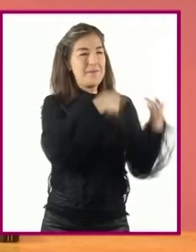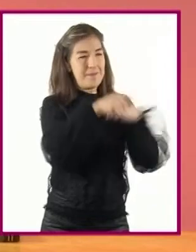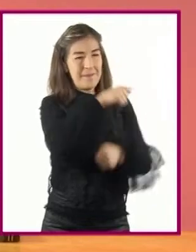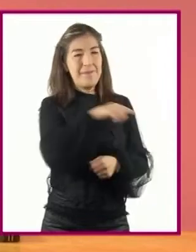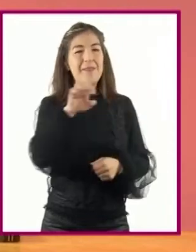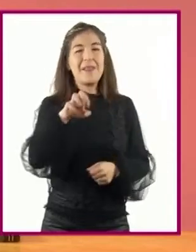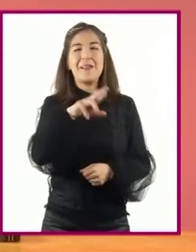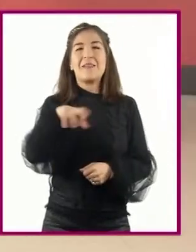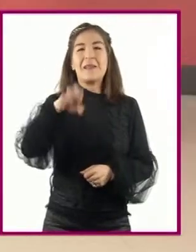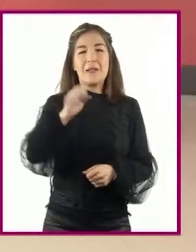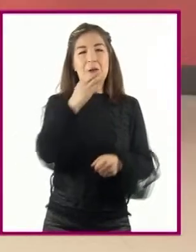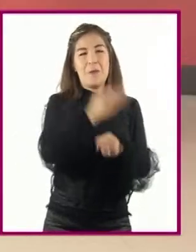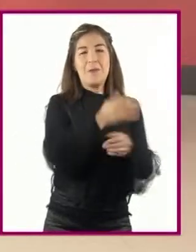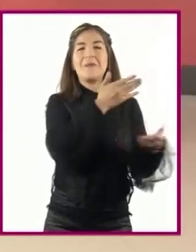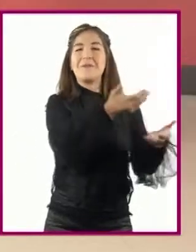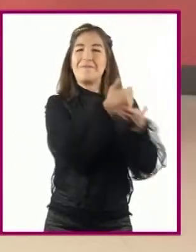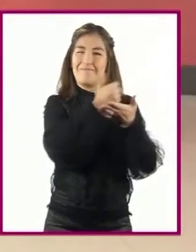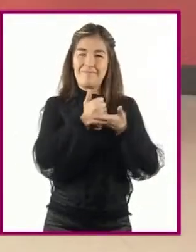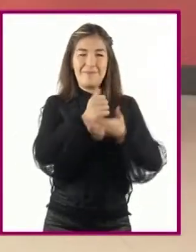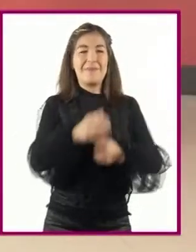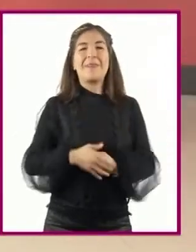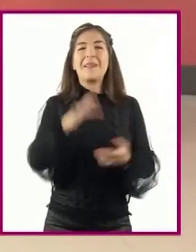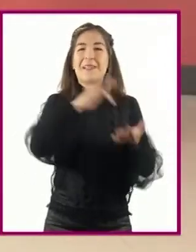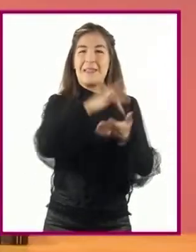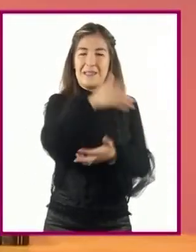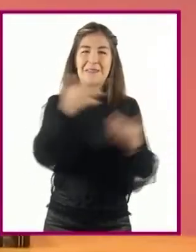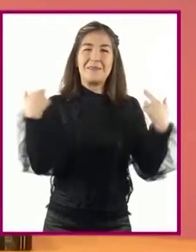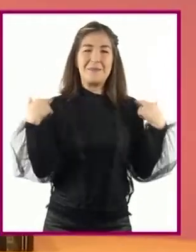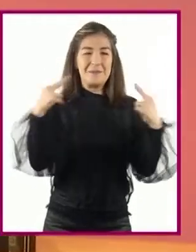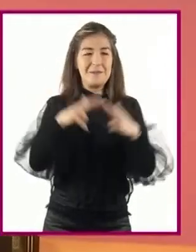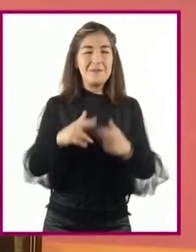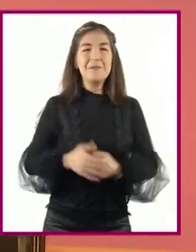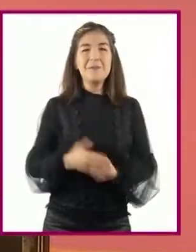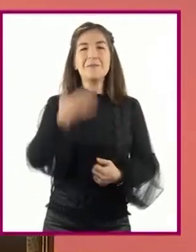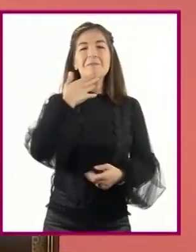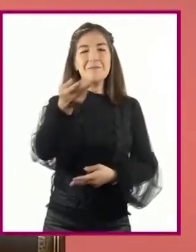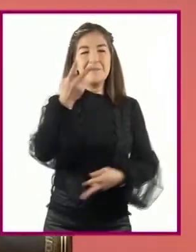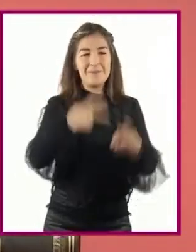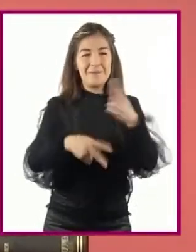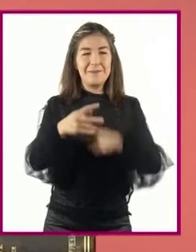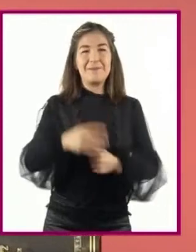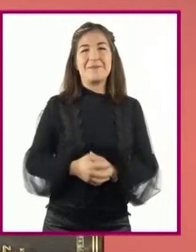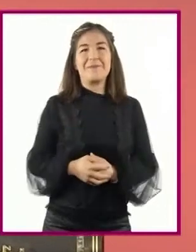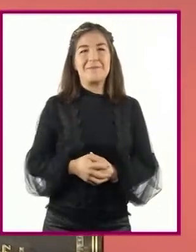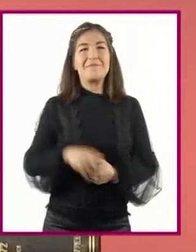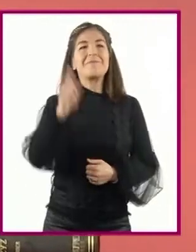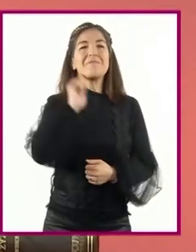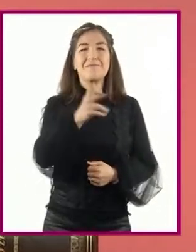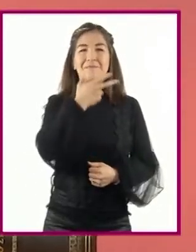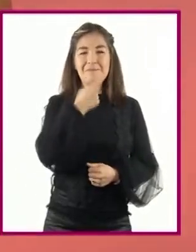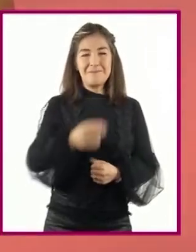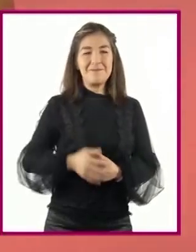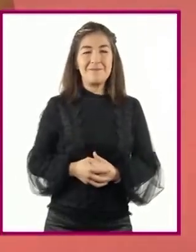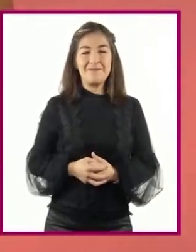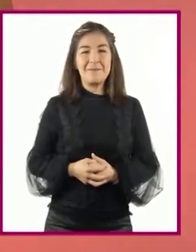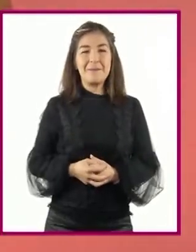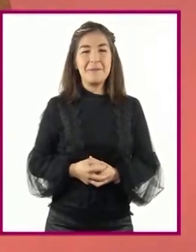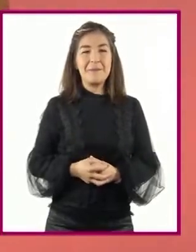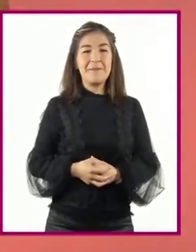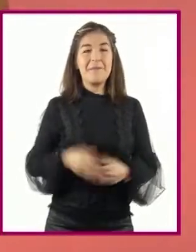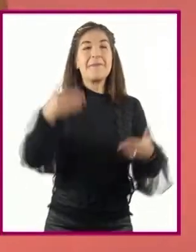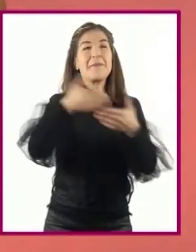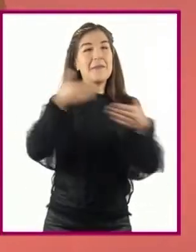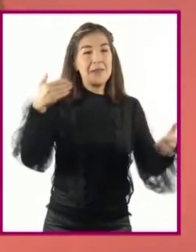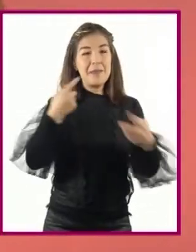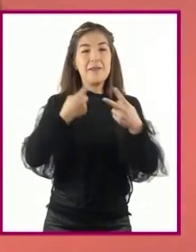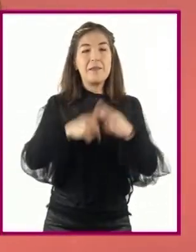quien colaborará con nosotros. Gracias, profesora. Bienvenidas y bienvenidos. Antes de